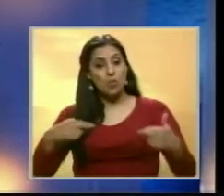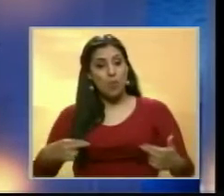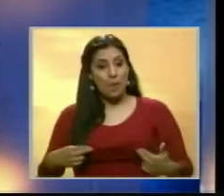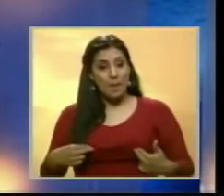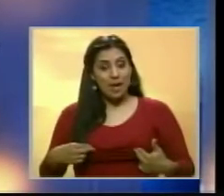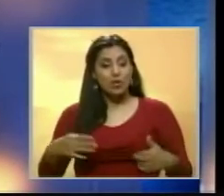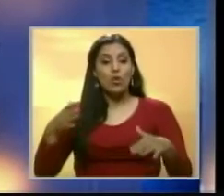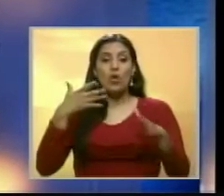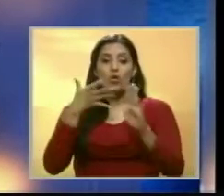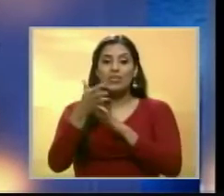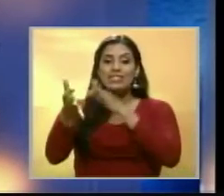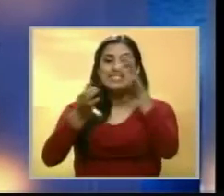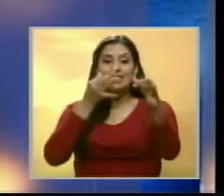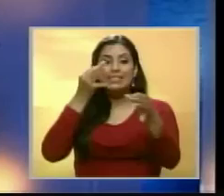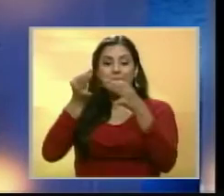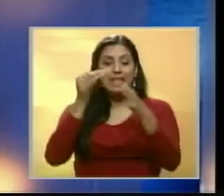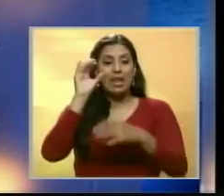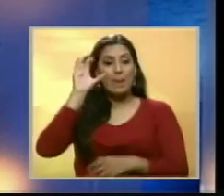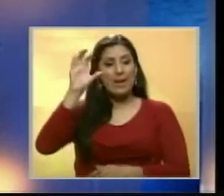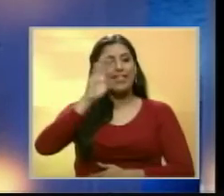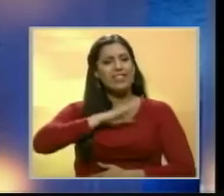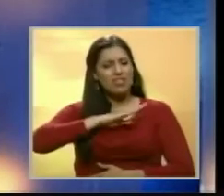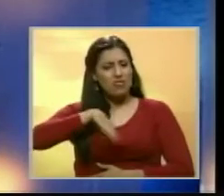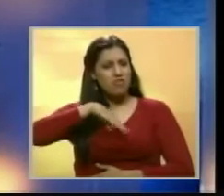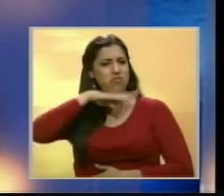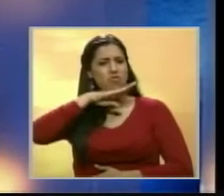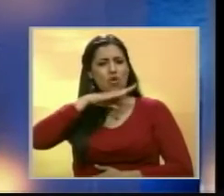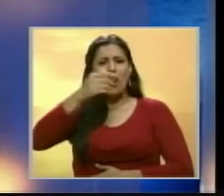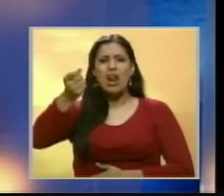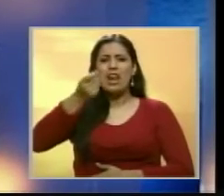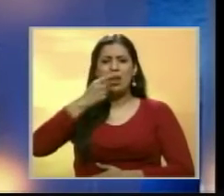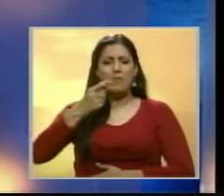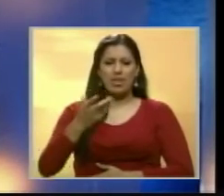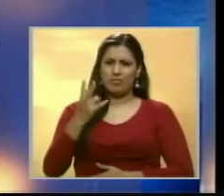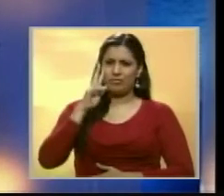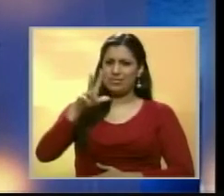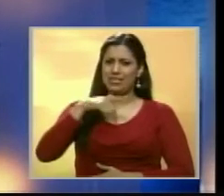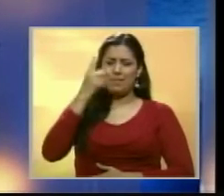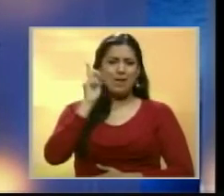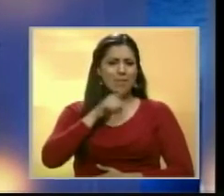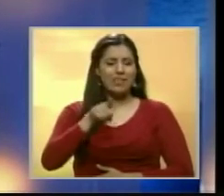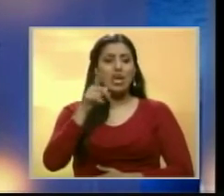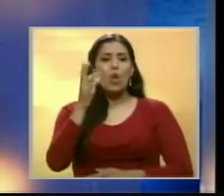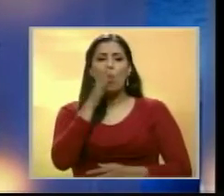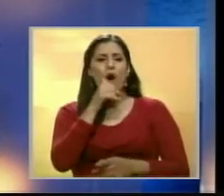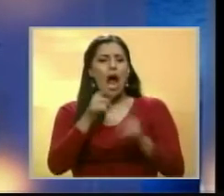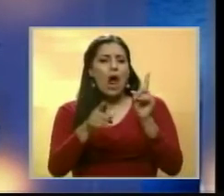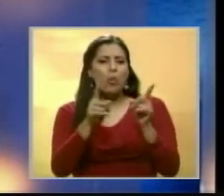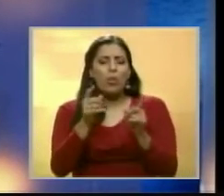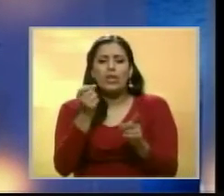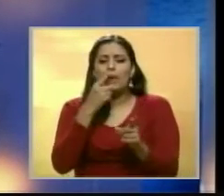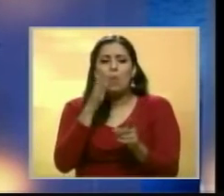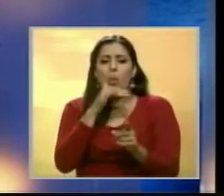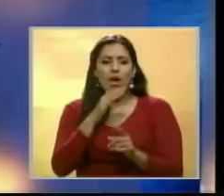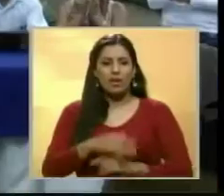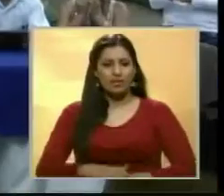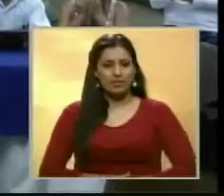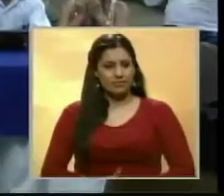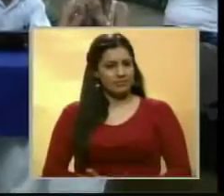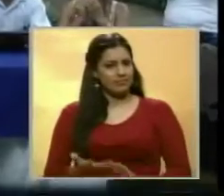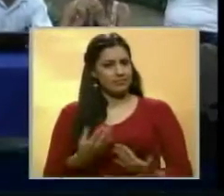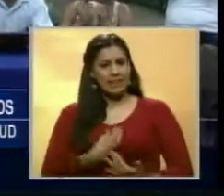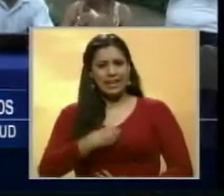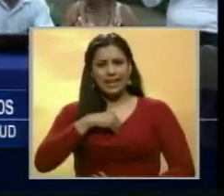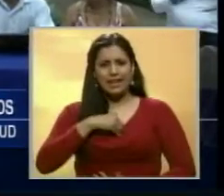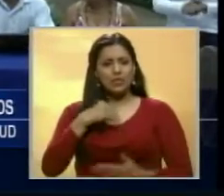Humanos, donde expresó que en el país hay abastecimiento pleno de medicamentos y que solo hay escasez en algunos casos muy puntuales.